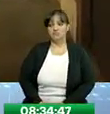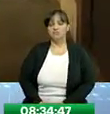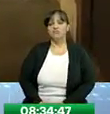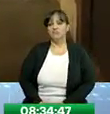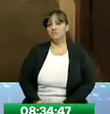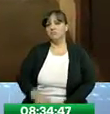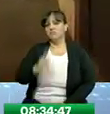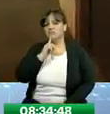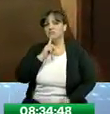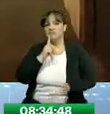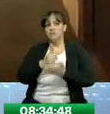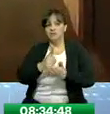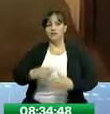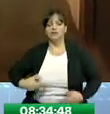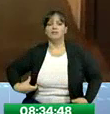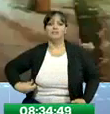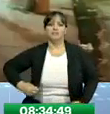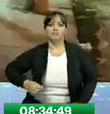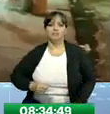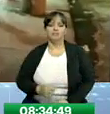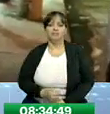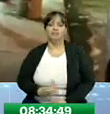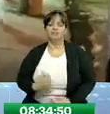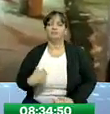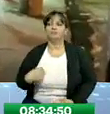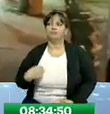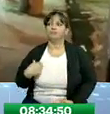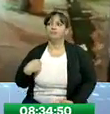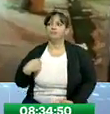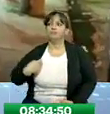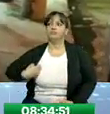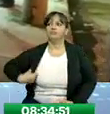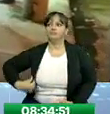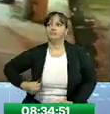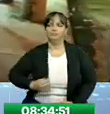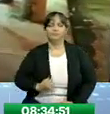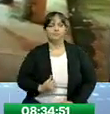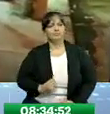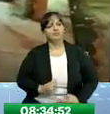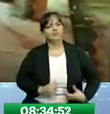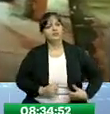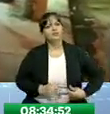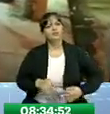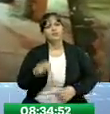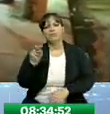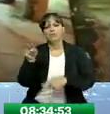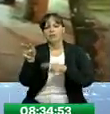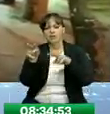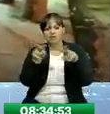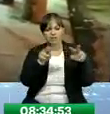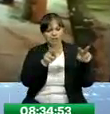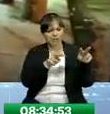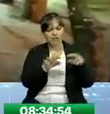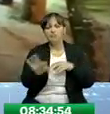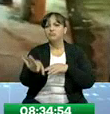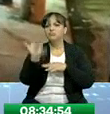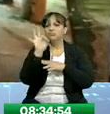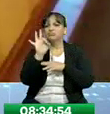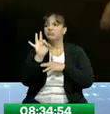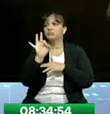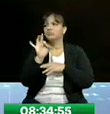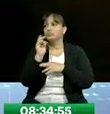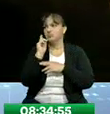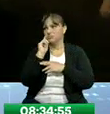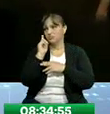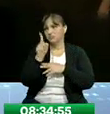la primera vez que nosotros demos esta denuncia caballeros que podemos que miren cinco minutos que hicimos recorrido que nos encontramos por acuerdo aquí hay un sinnúmero de